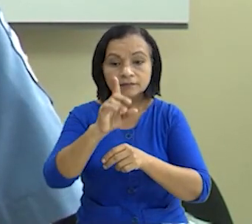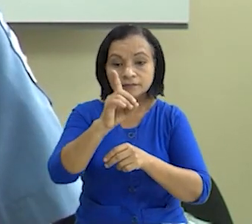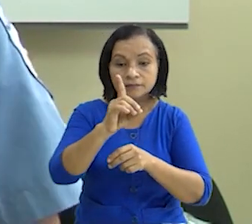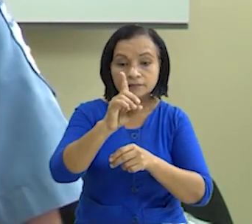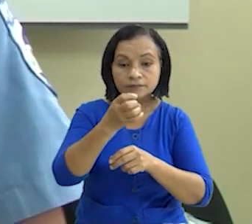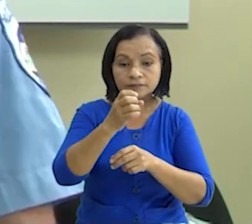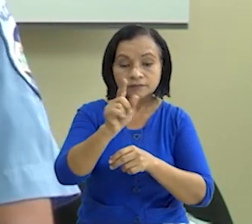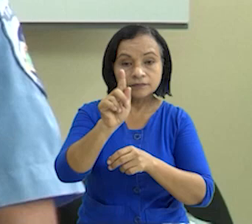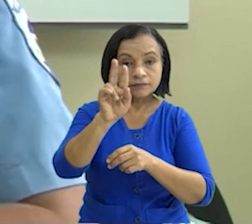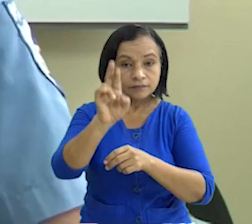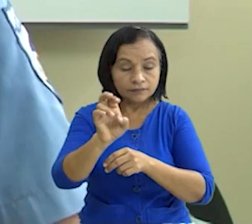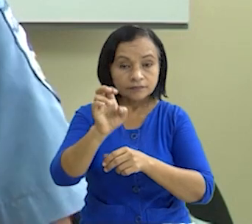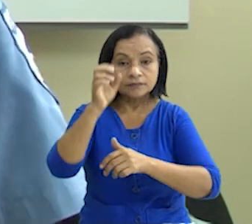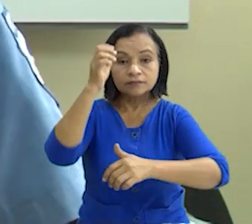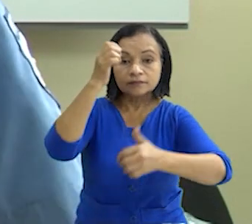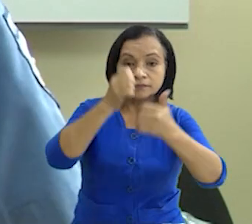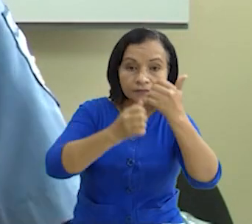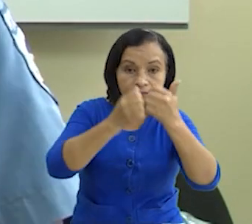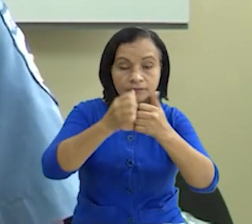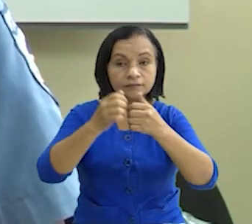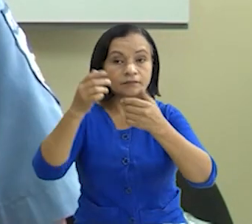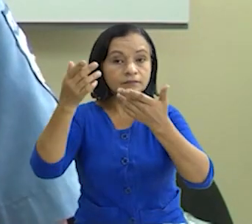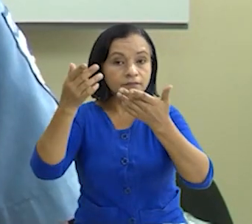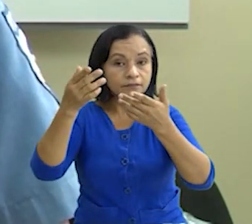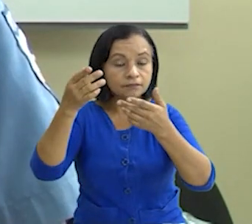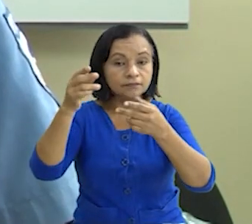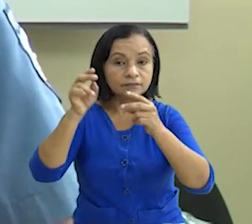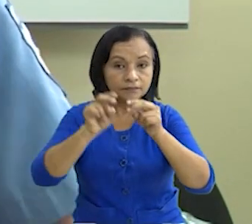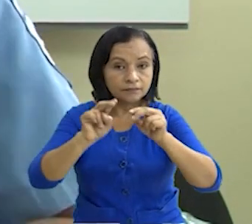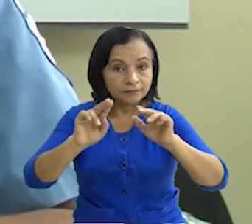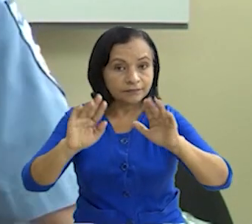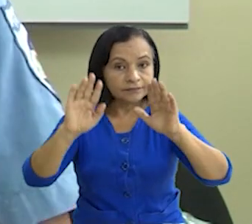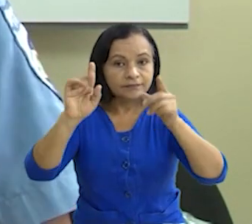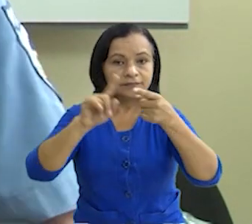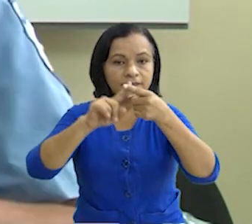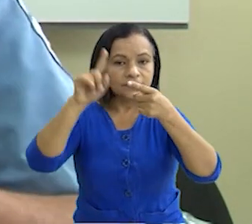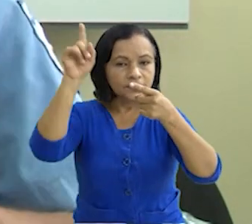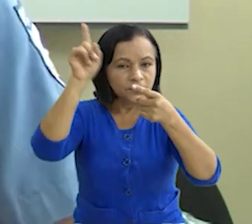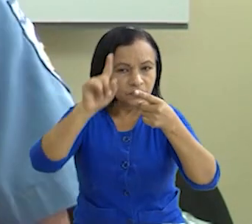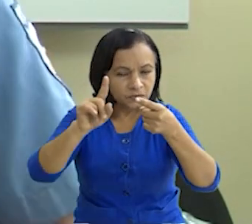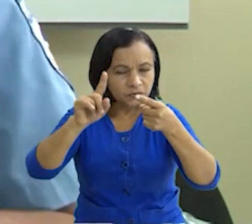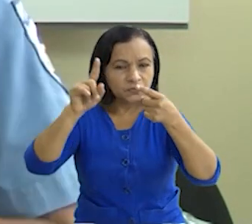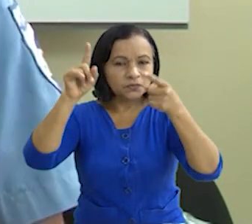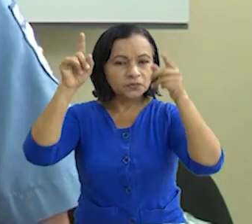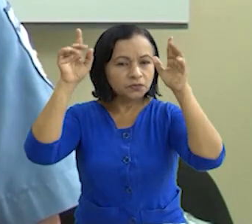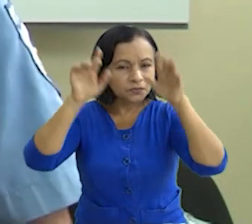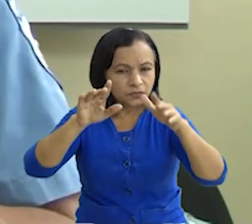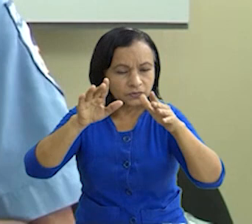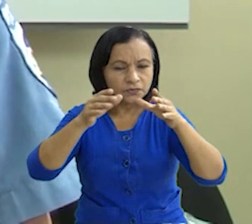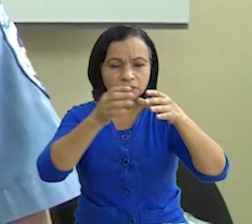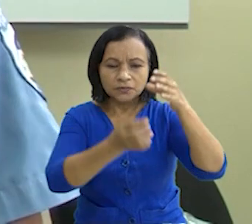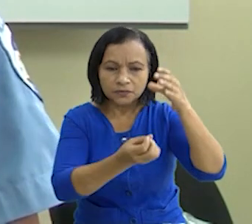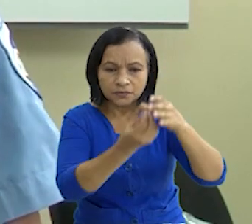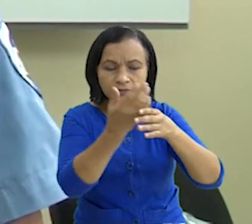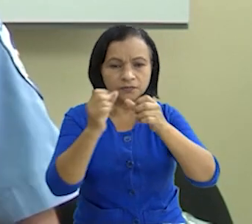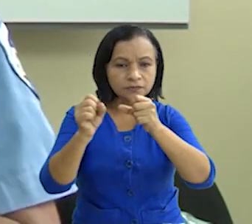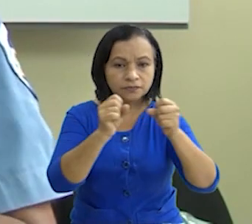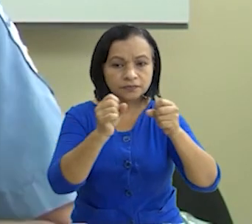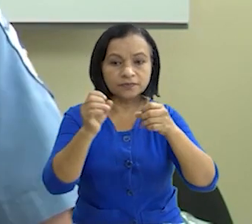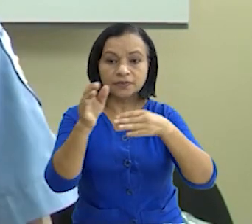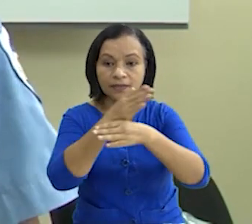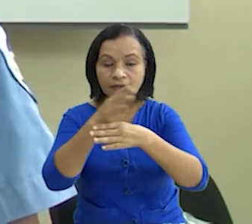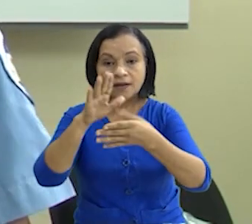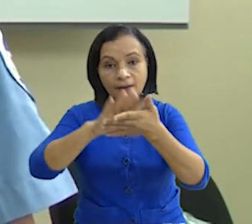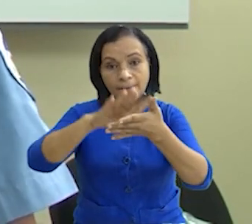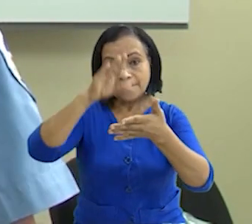desastres provocados por fenómenos naturales, ¿ya? Entonces ya son conocimientos que en realidad uno